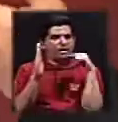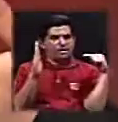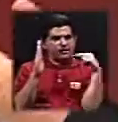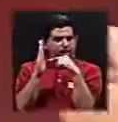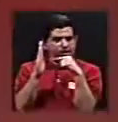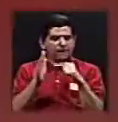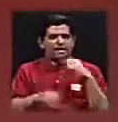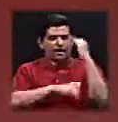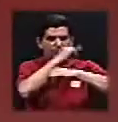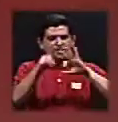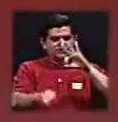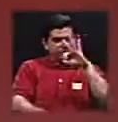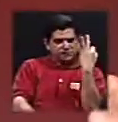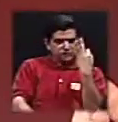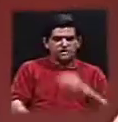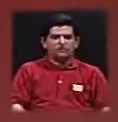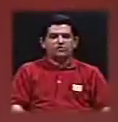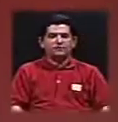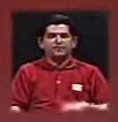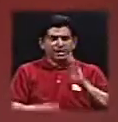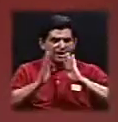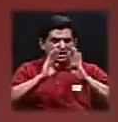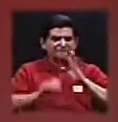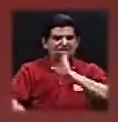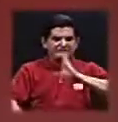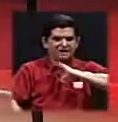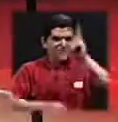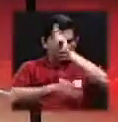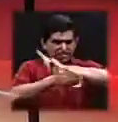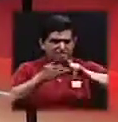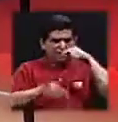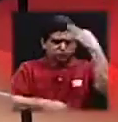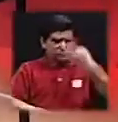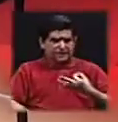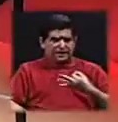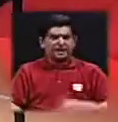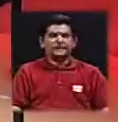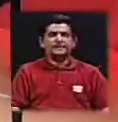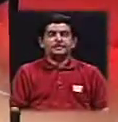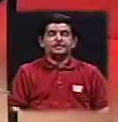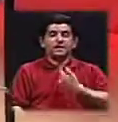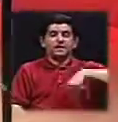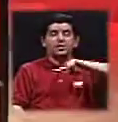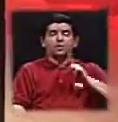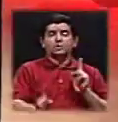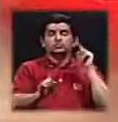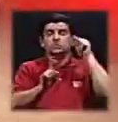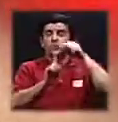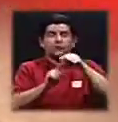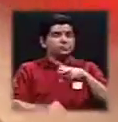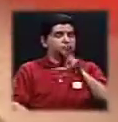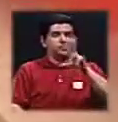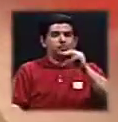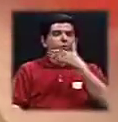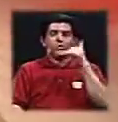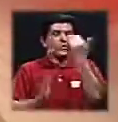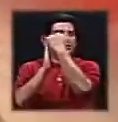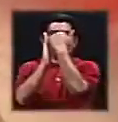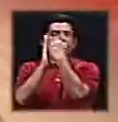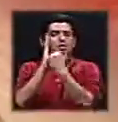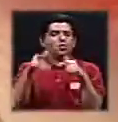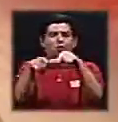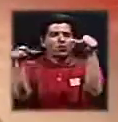rankings internacionales de calidad de las universidades? Nuestro propósito no es estar mejor ranqueados, ¿verdad?